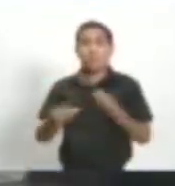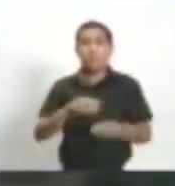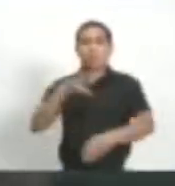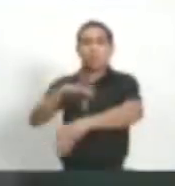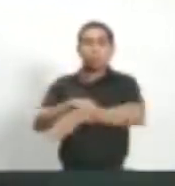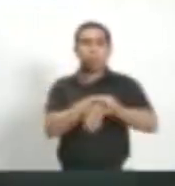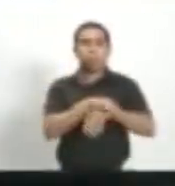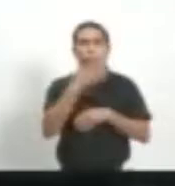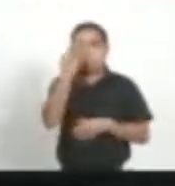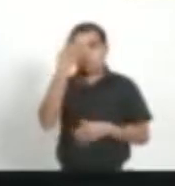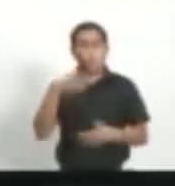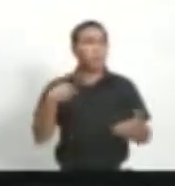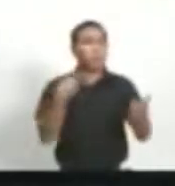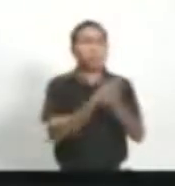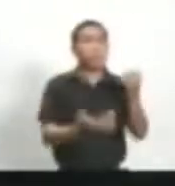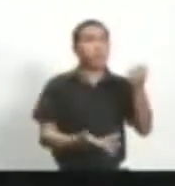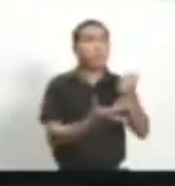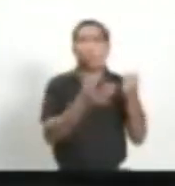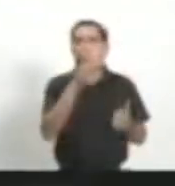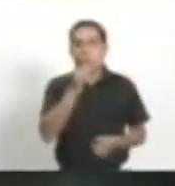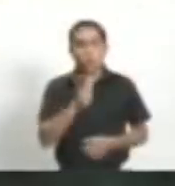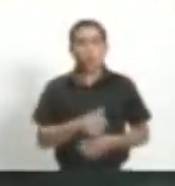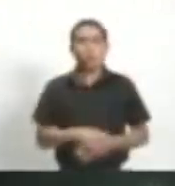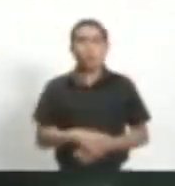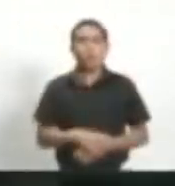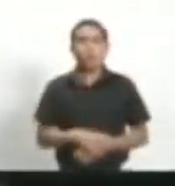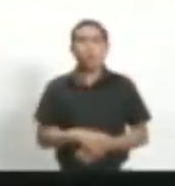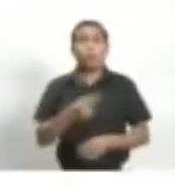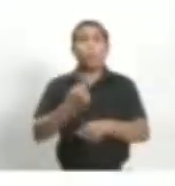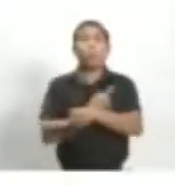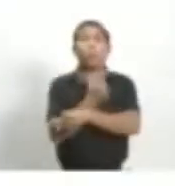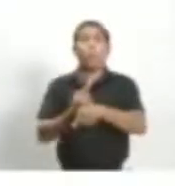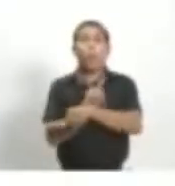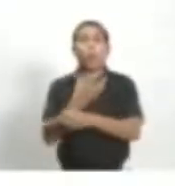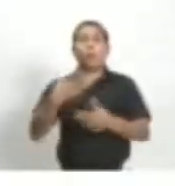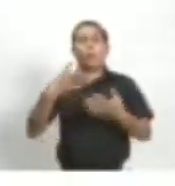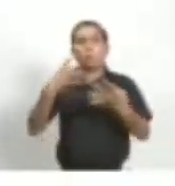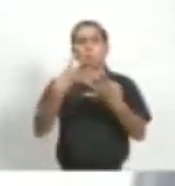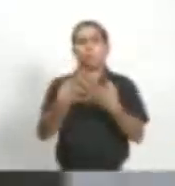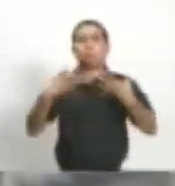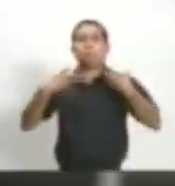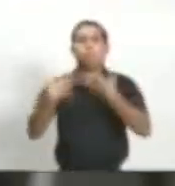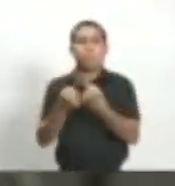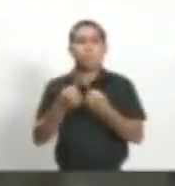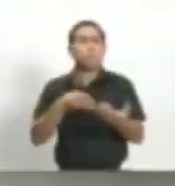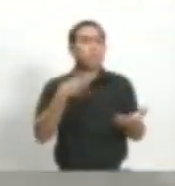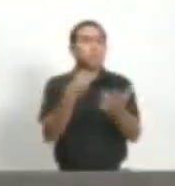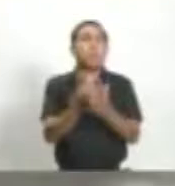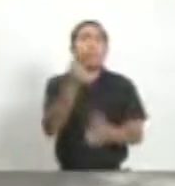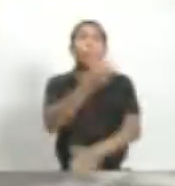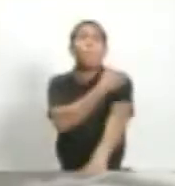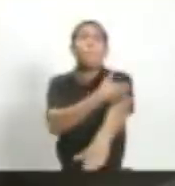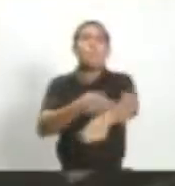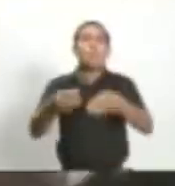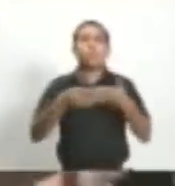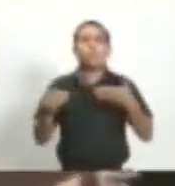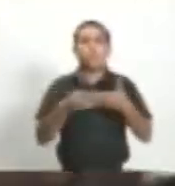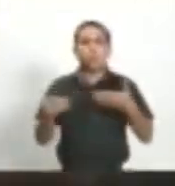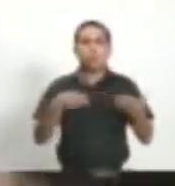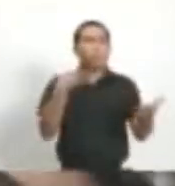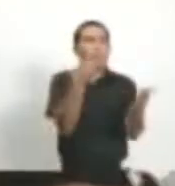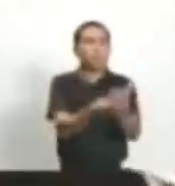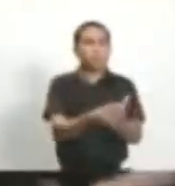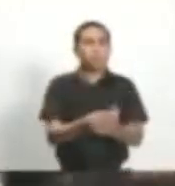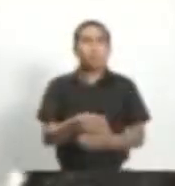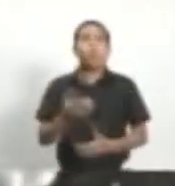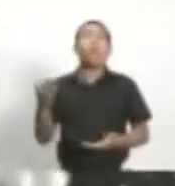por el incumplimiento de una deuda con su ex-manager. No más de una hora fue lo que duró detenido y pagó la fianza de $1,000,000. El artista debe volver